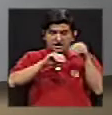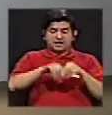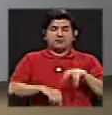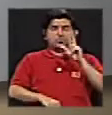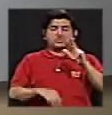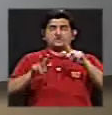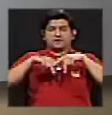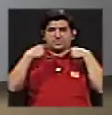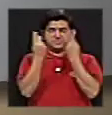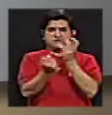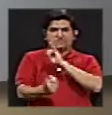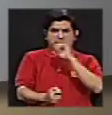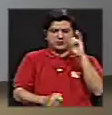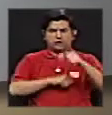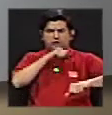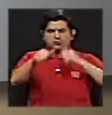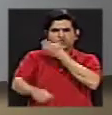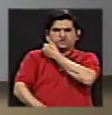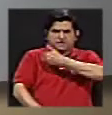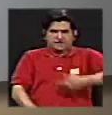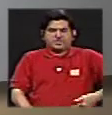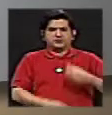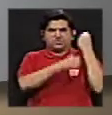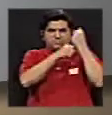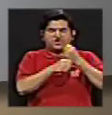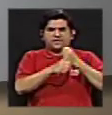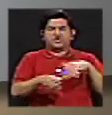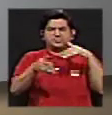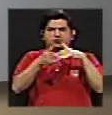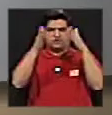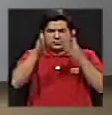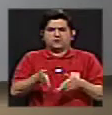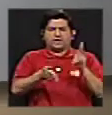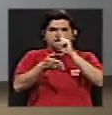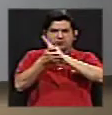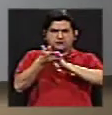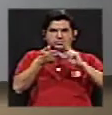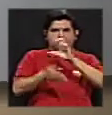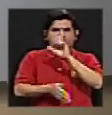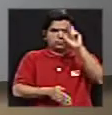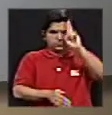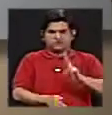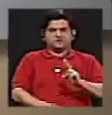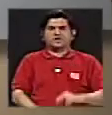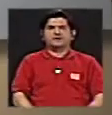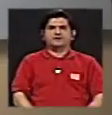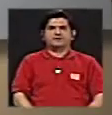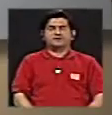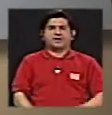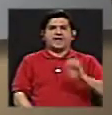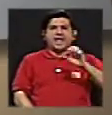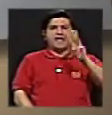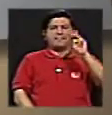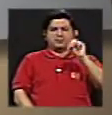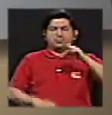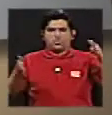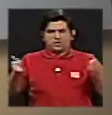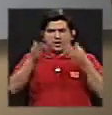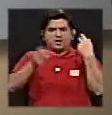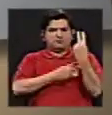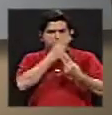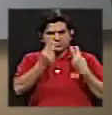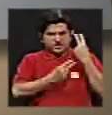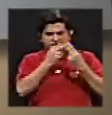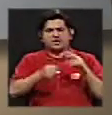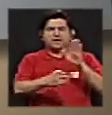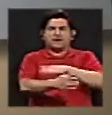tres partidos de izquierda disputan la presidencia de la Federación de Estudiantes de la Universidad de Costa Rica y Eddie Mora impulsará giras